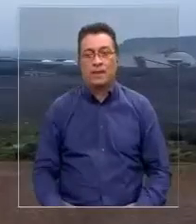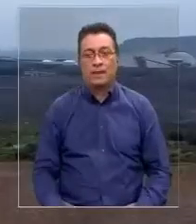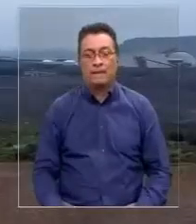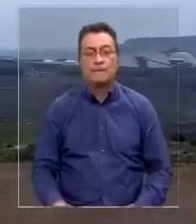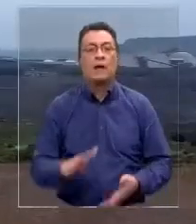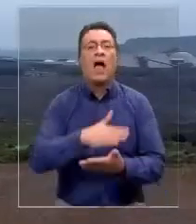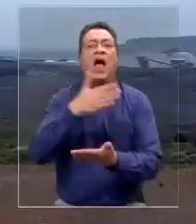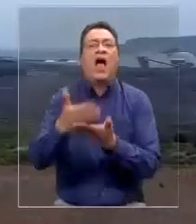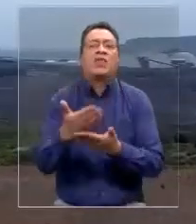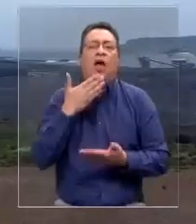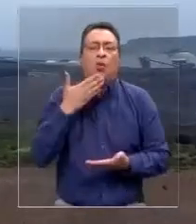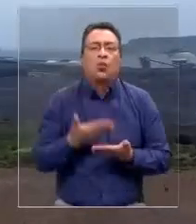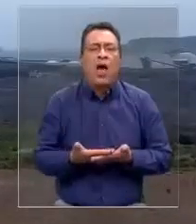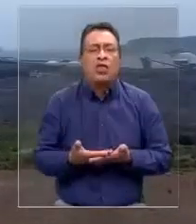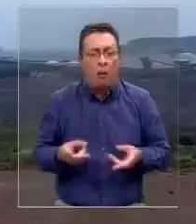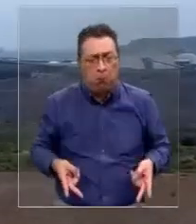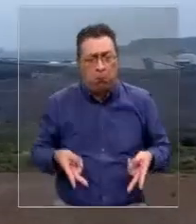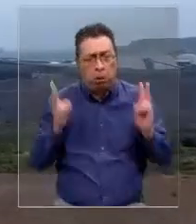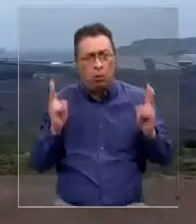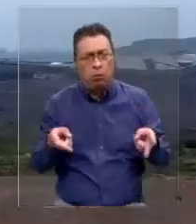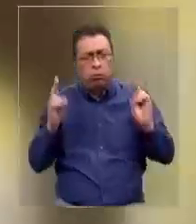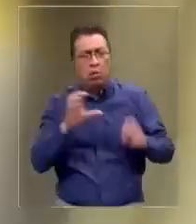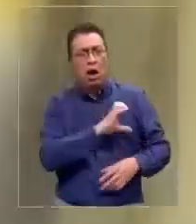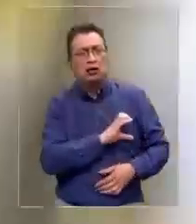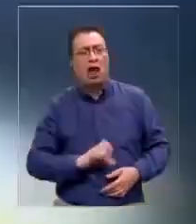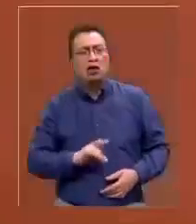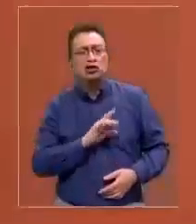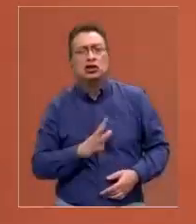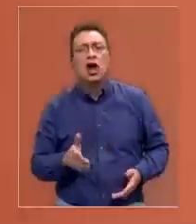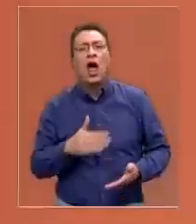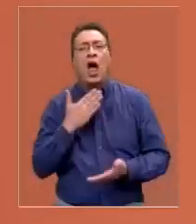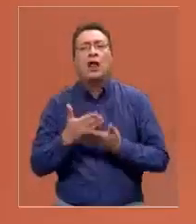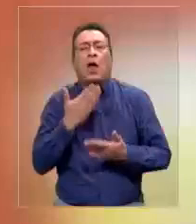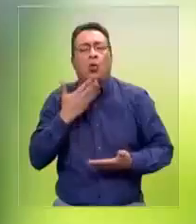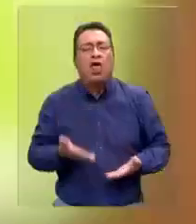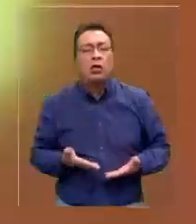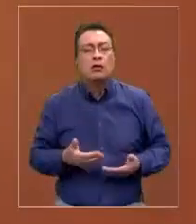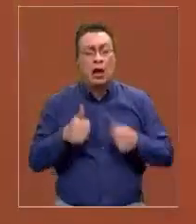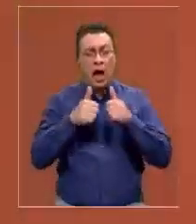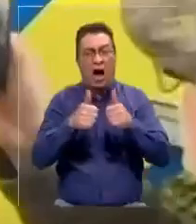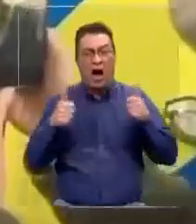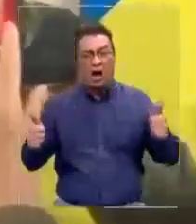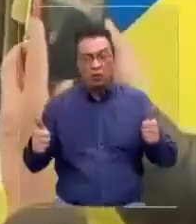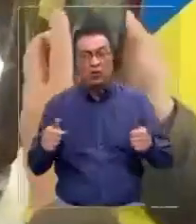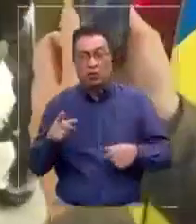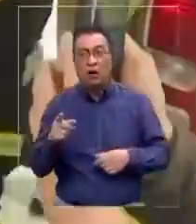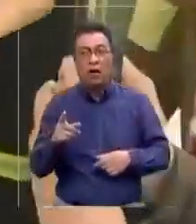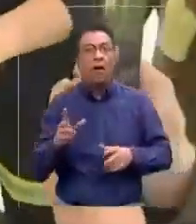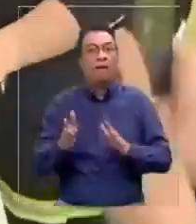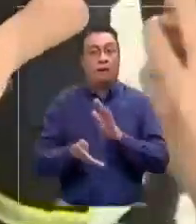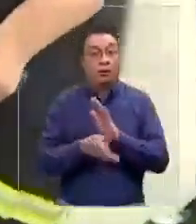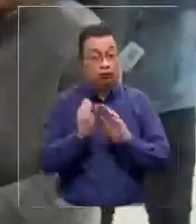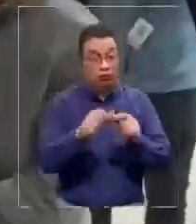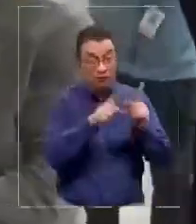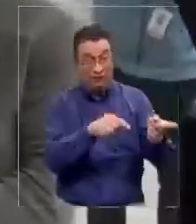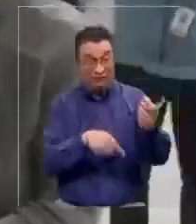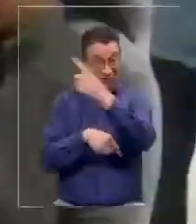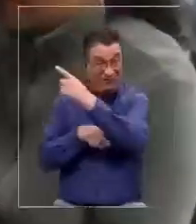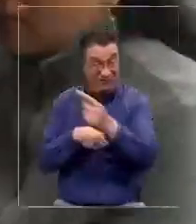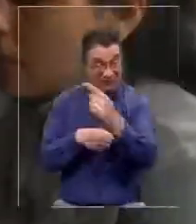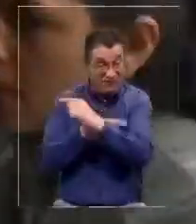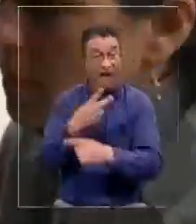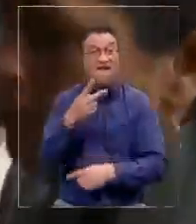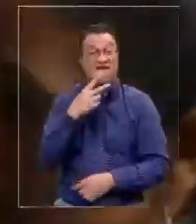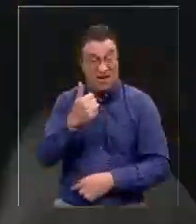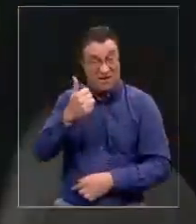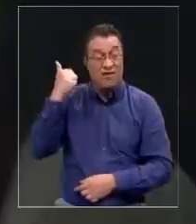¿Hasta cuándo lo seguirá tolerando el Estado de Chile? ¿Las autoridades se mudarían para vivir en Quintero y